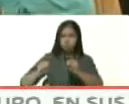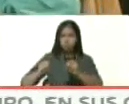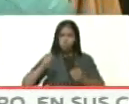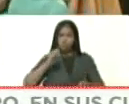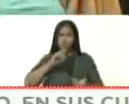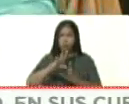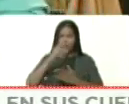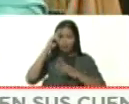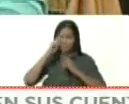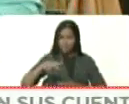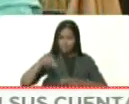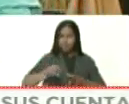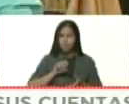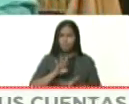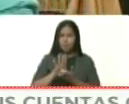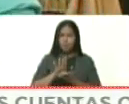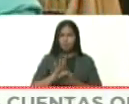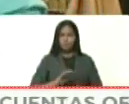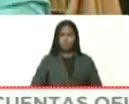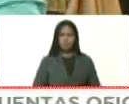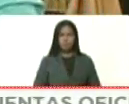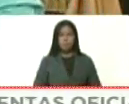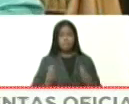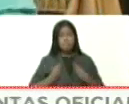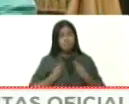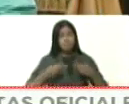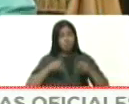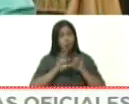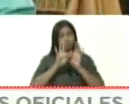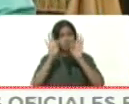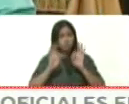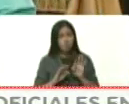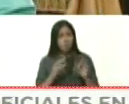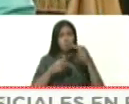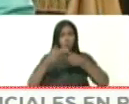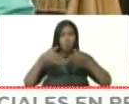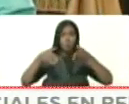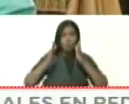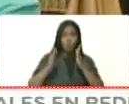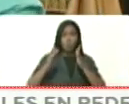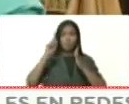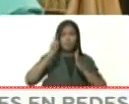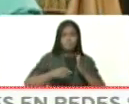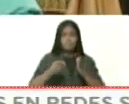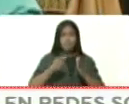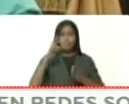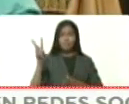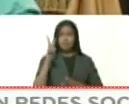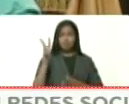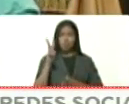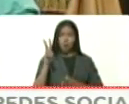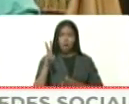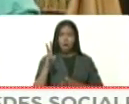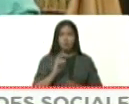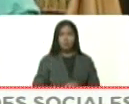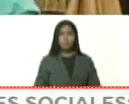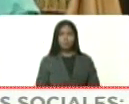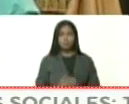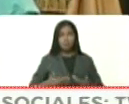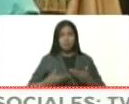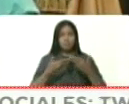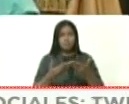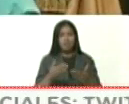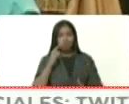respeta imperio, y vivir y construir Venezuela está dando